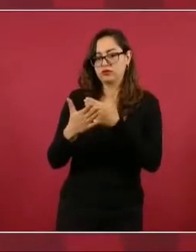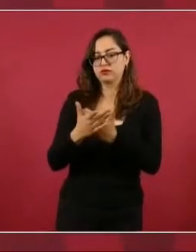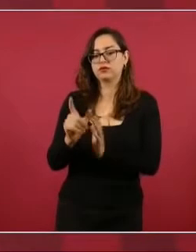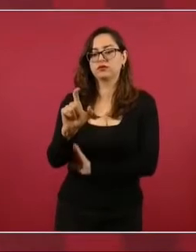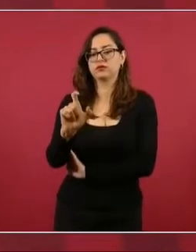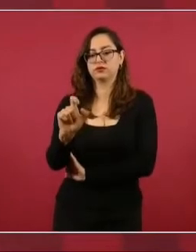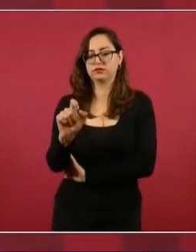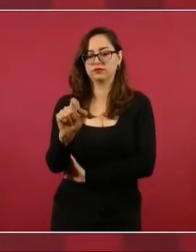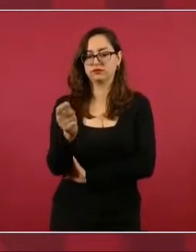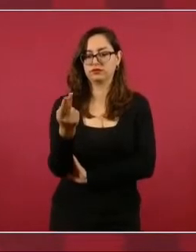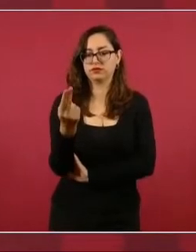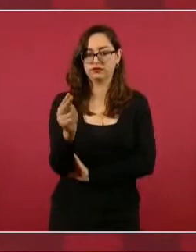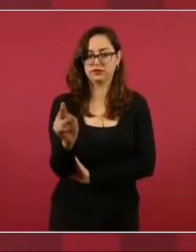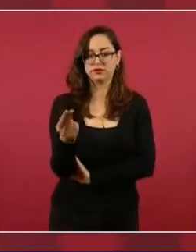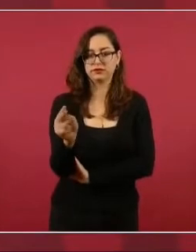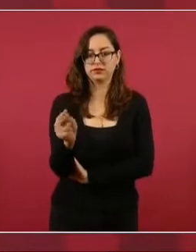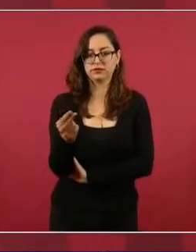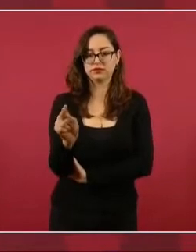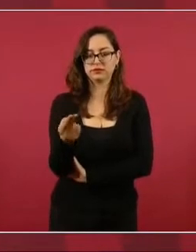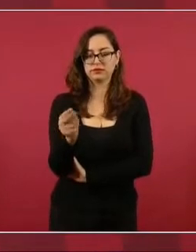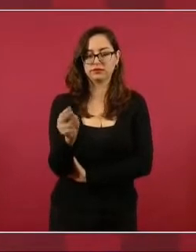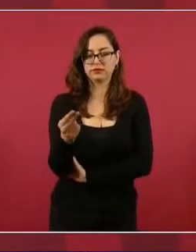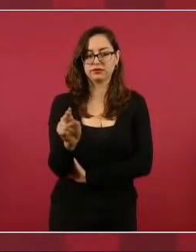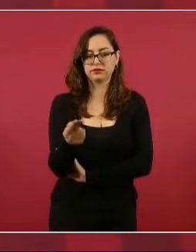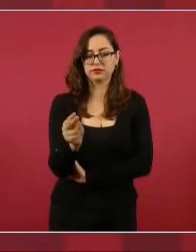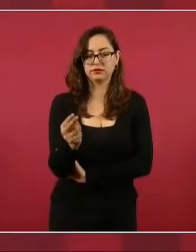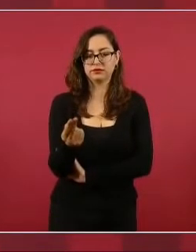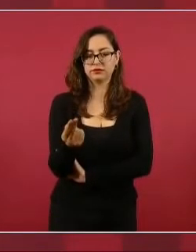noviembre, que voy a dar